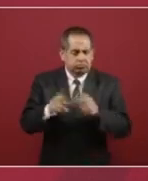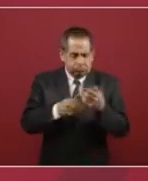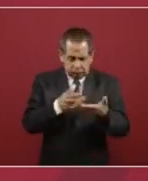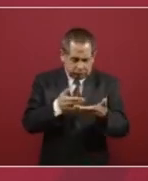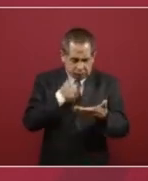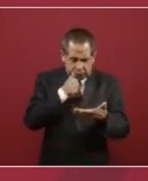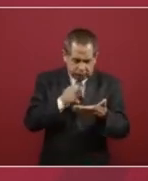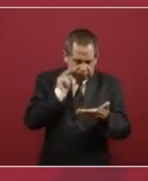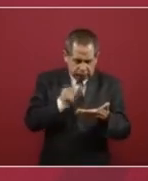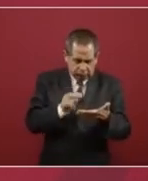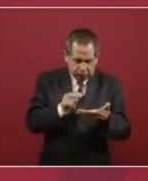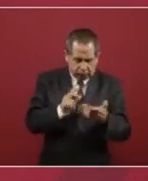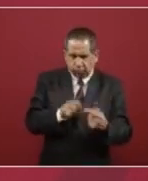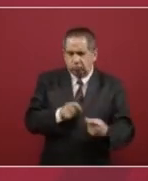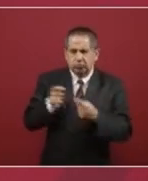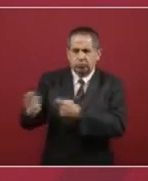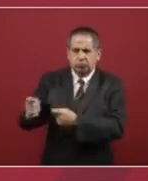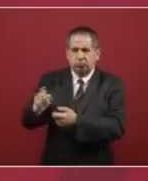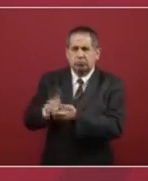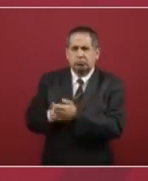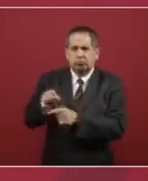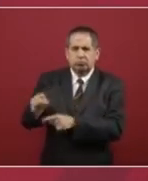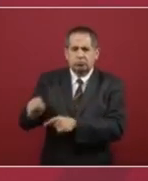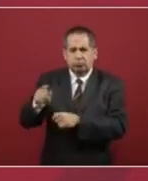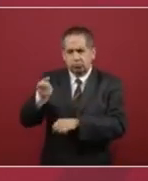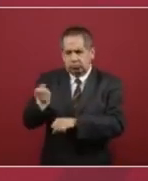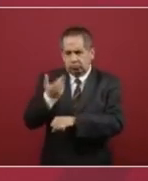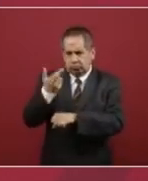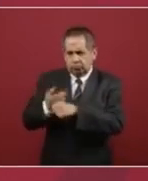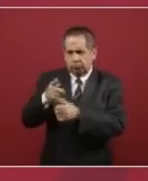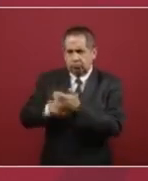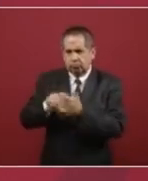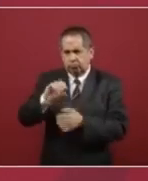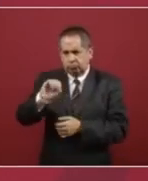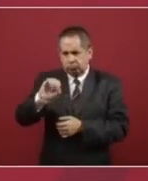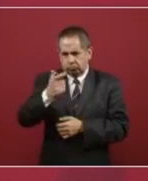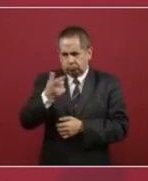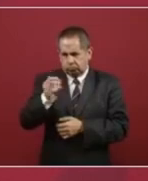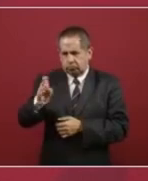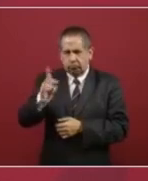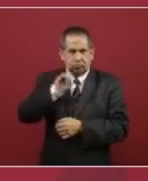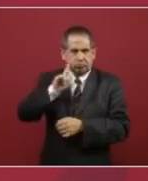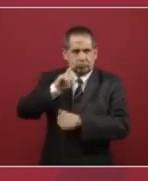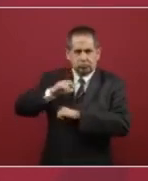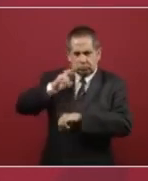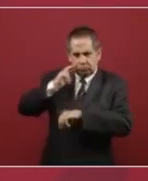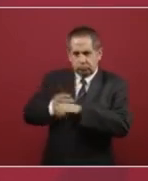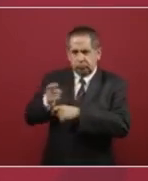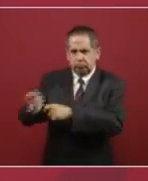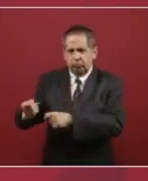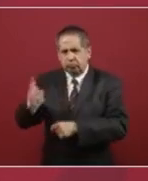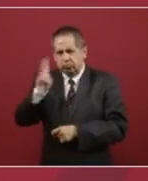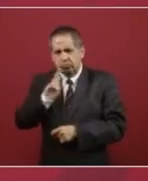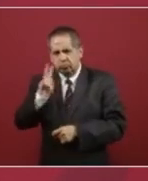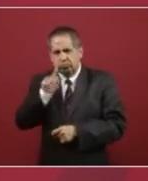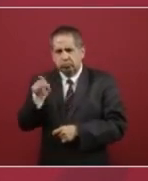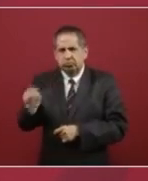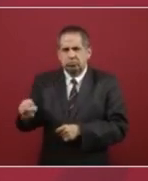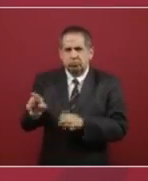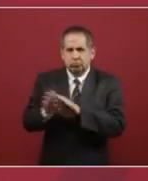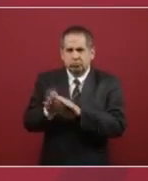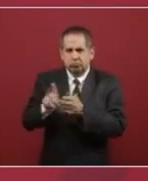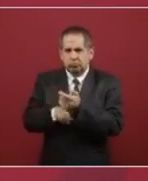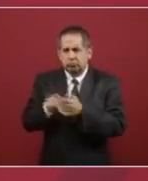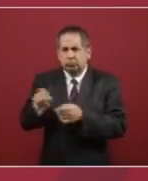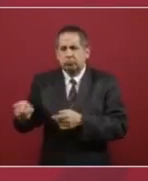turnar a la secretaria de Gobernación para ver qué